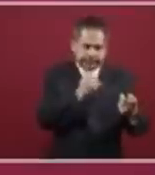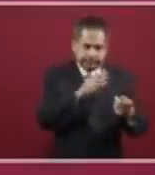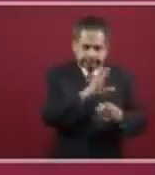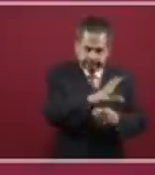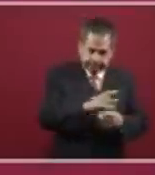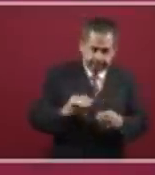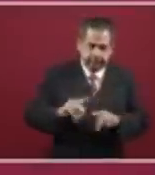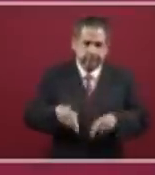un poco lo que hacía